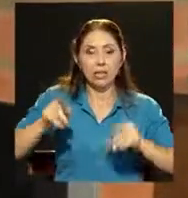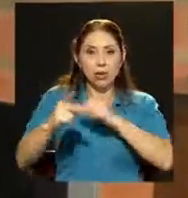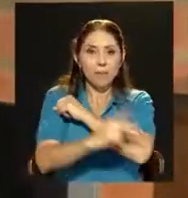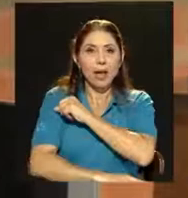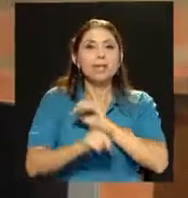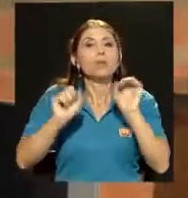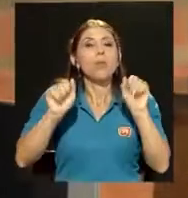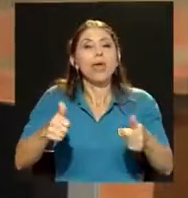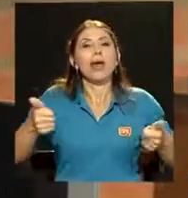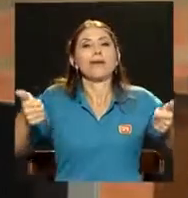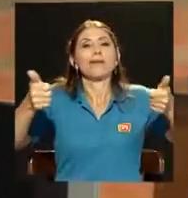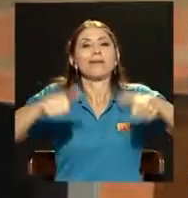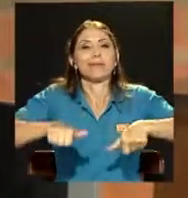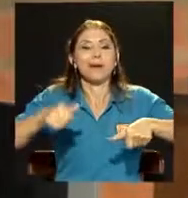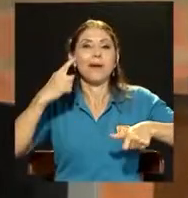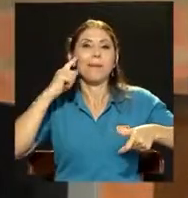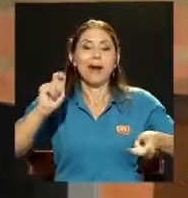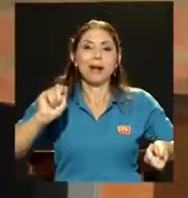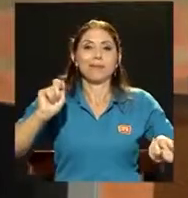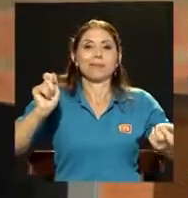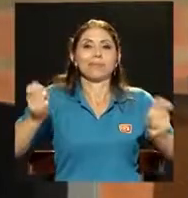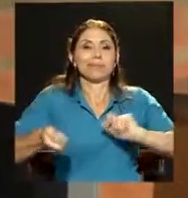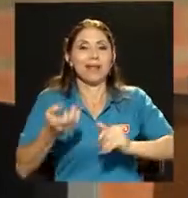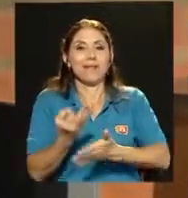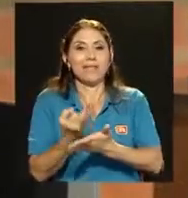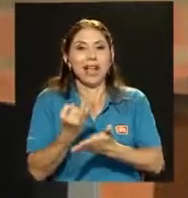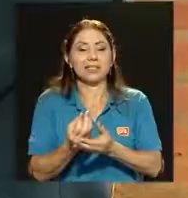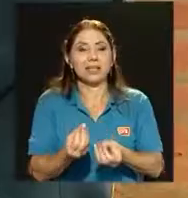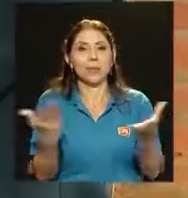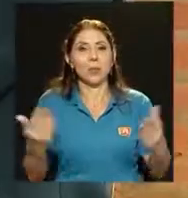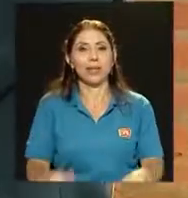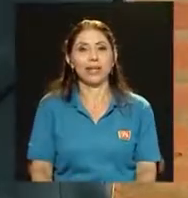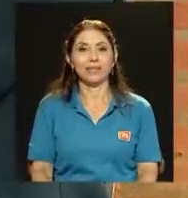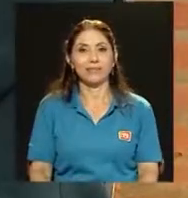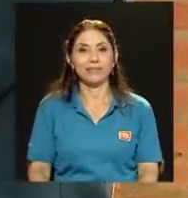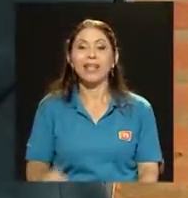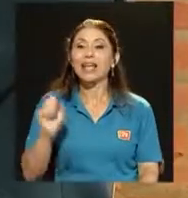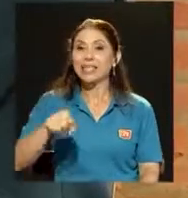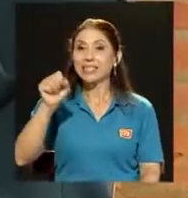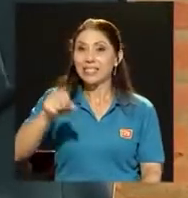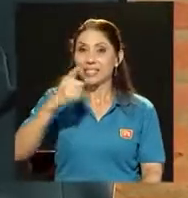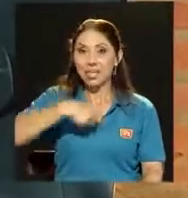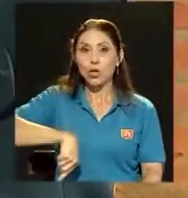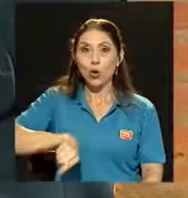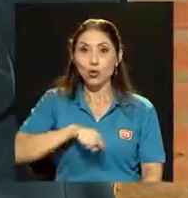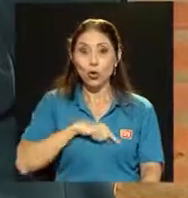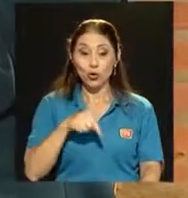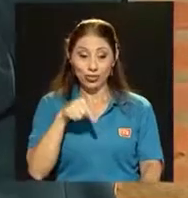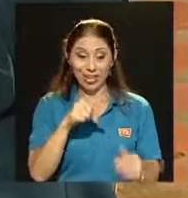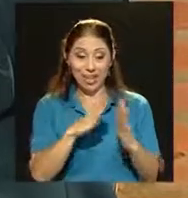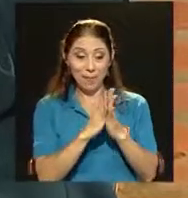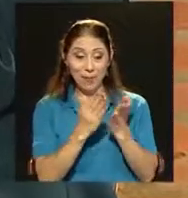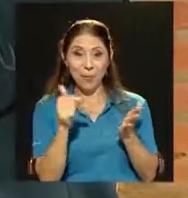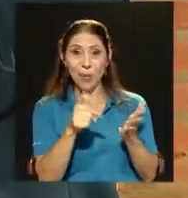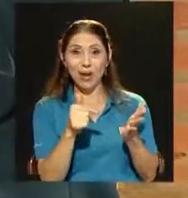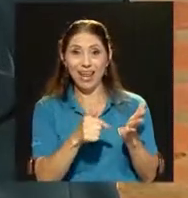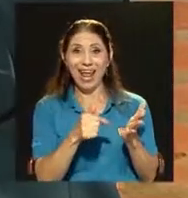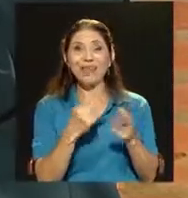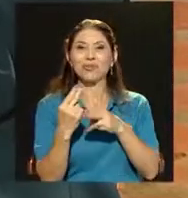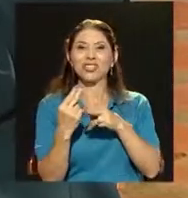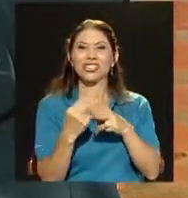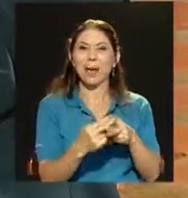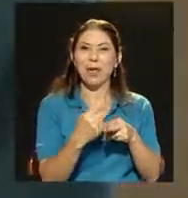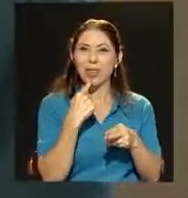ajuste que se requiere en las finanzas públicas. Sí, nosotros hemos llamado en la memoria que estamos en un punto de